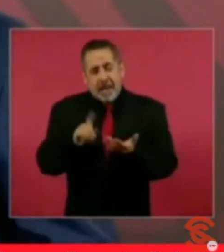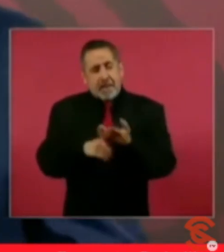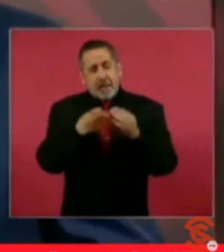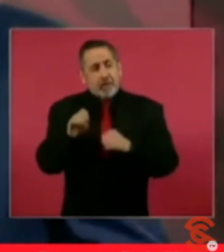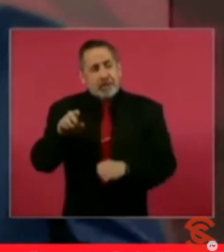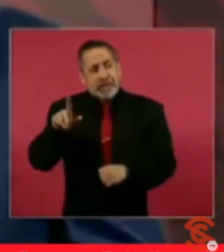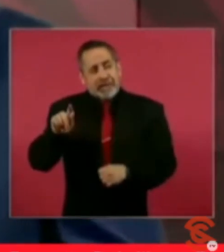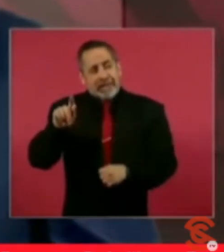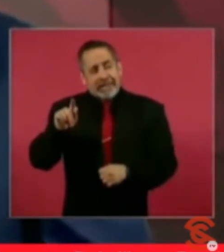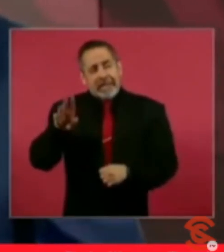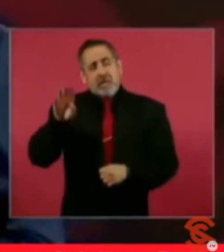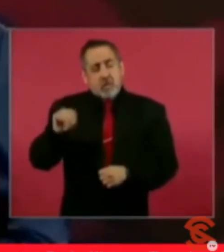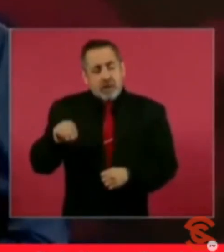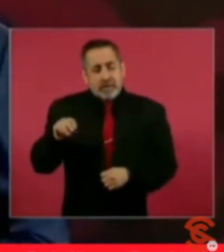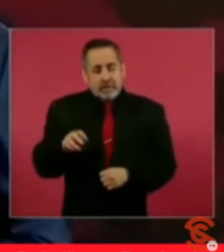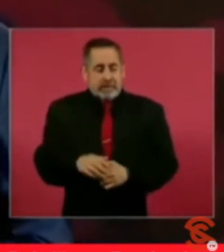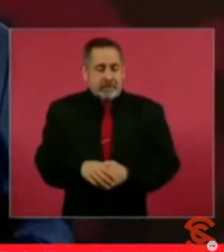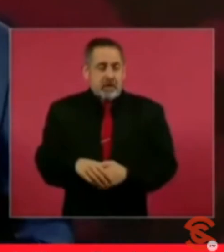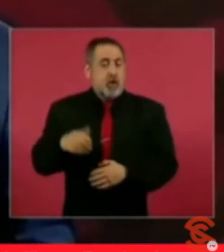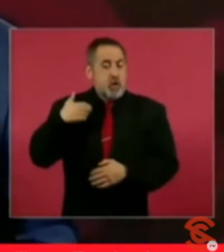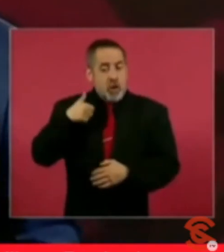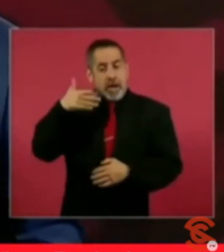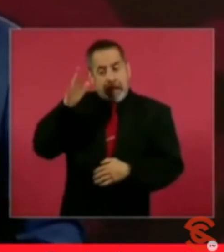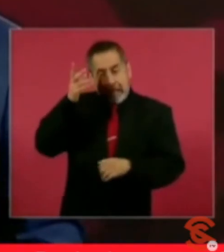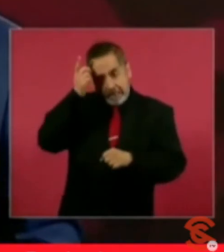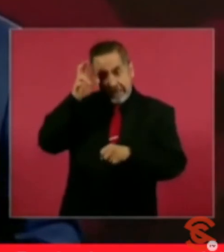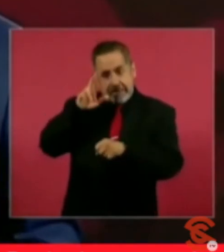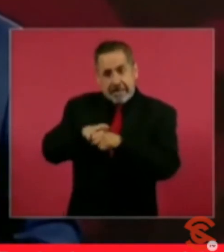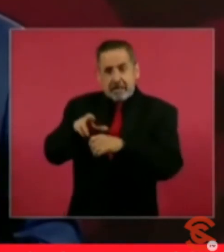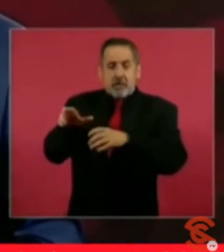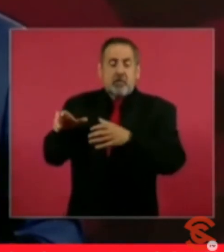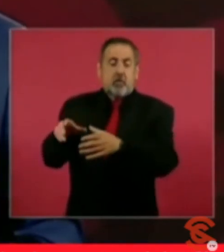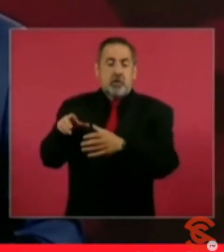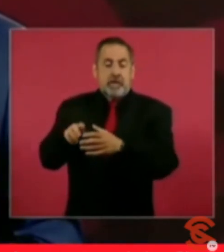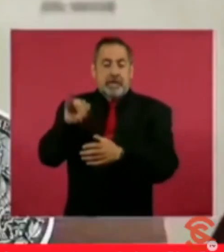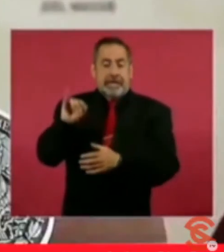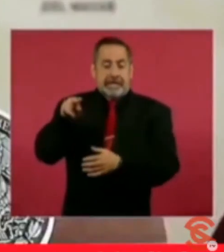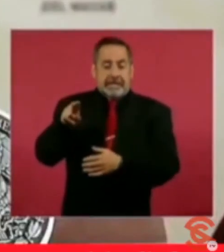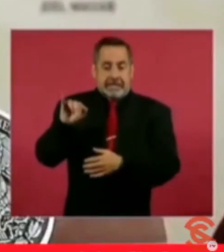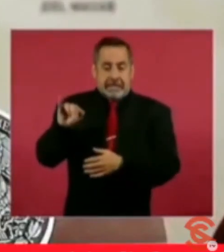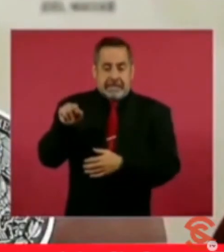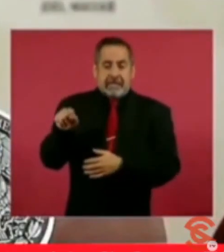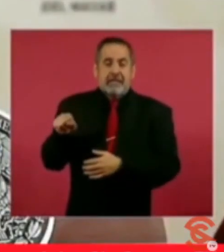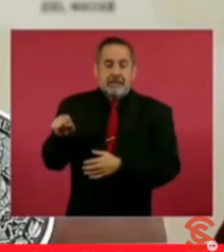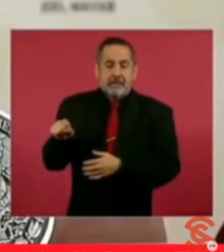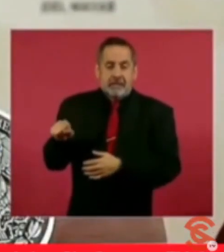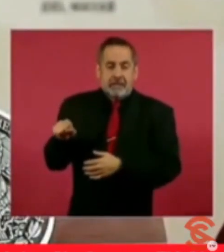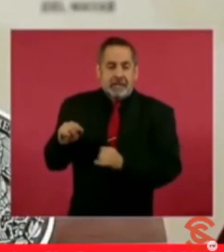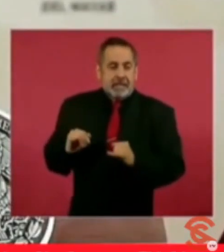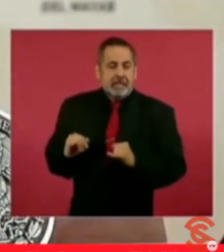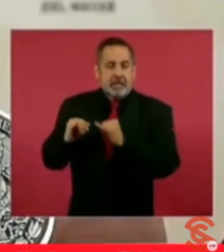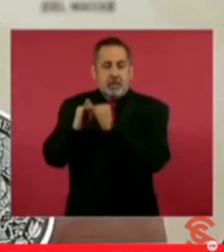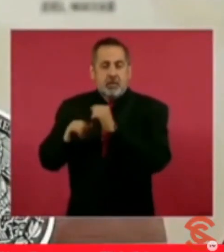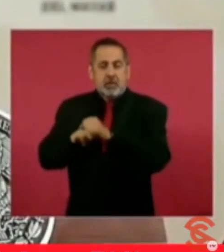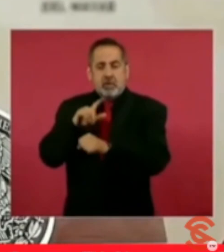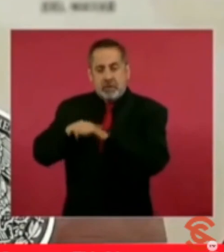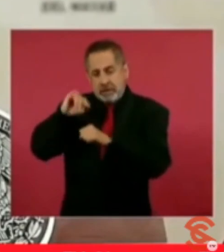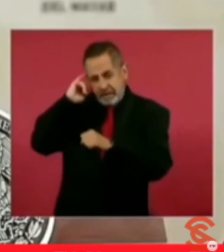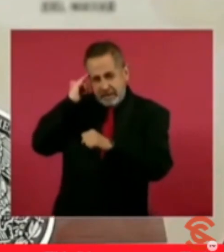1979. Yo fui director de el INI, Instituto Nacional Indigenista,